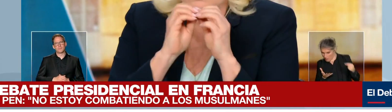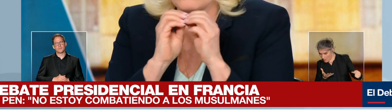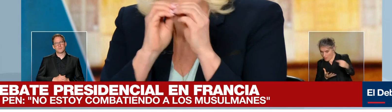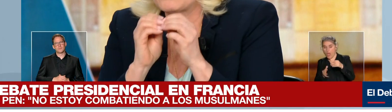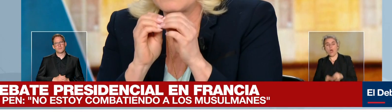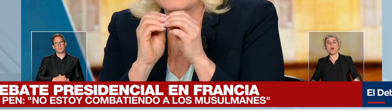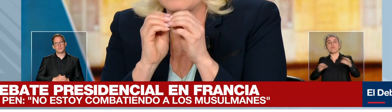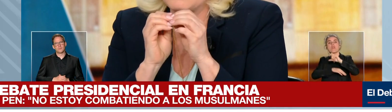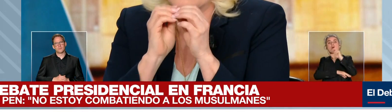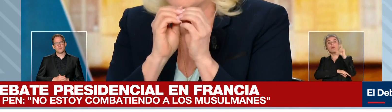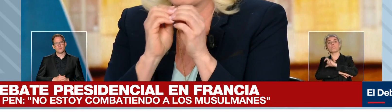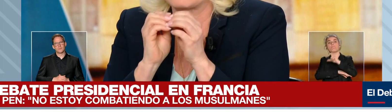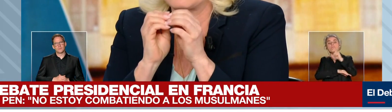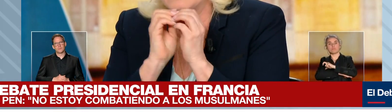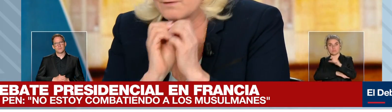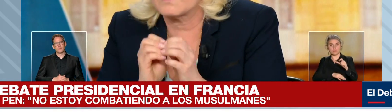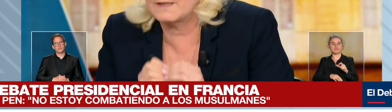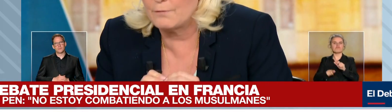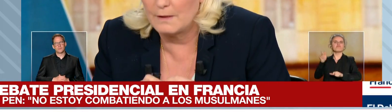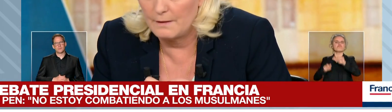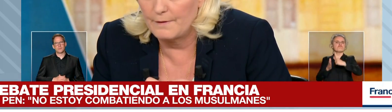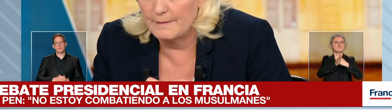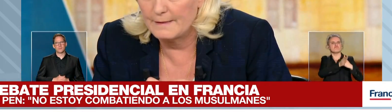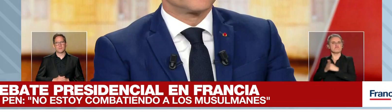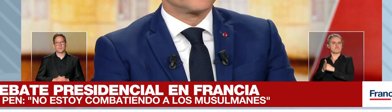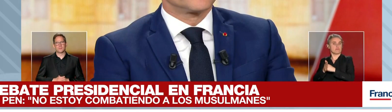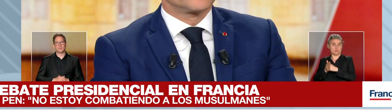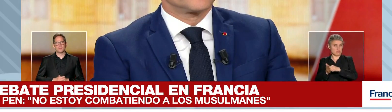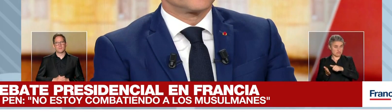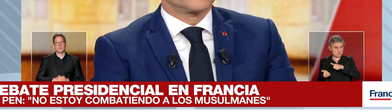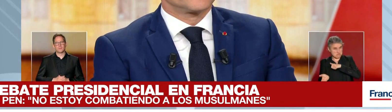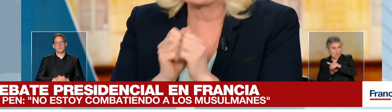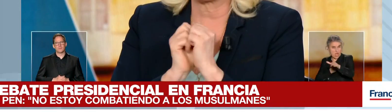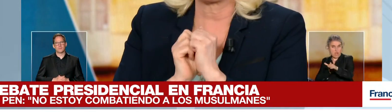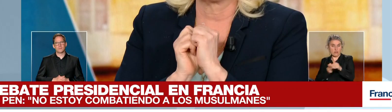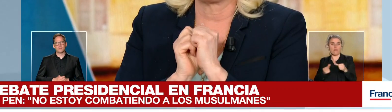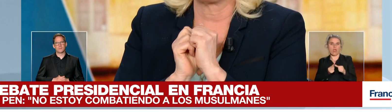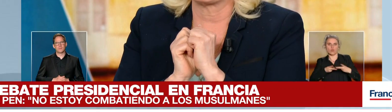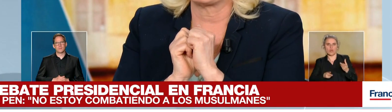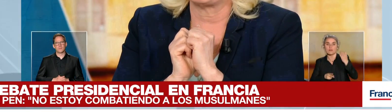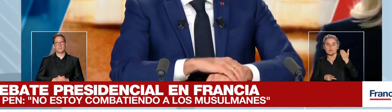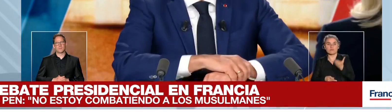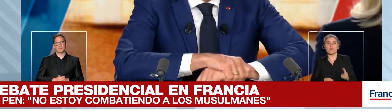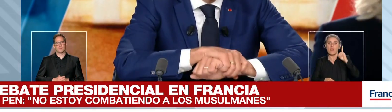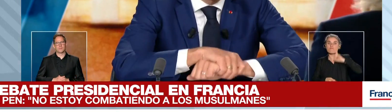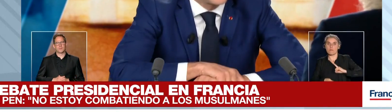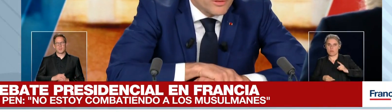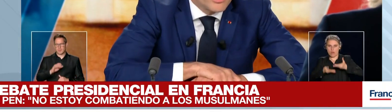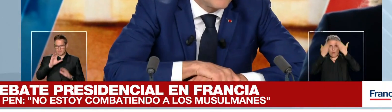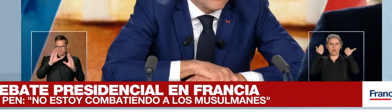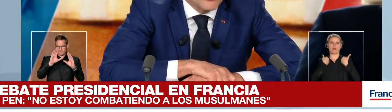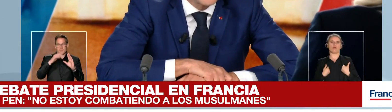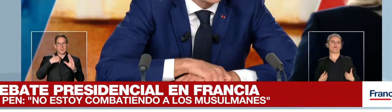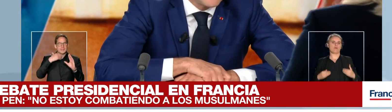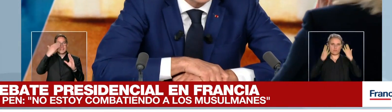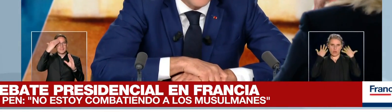todos los países musulmanes que combatieron al islamismo, le quitaron el velo a las mujeres.